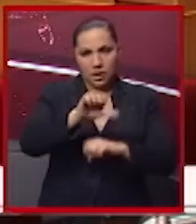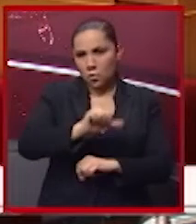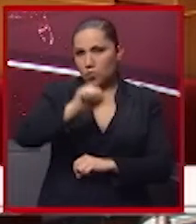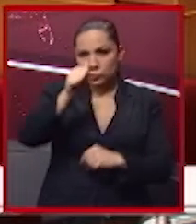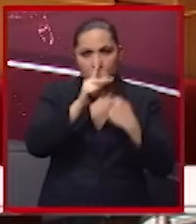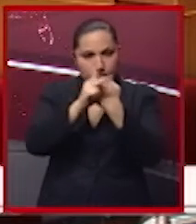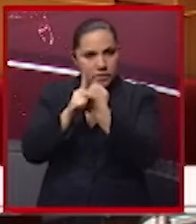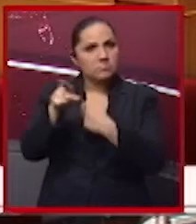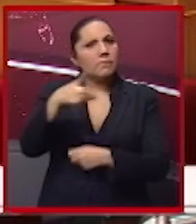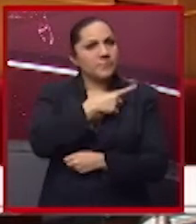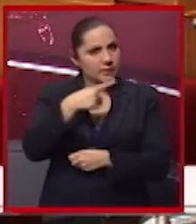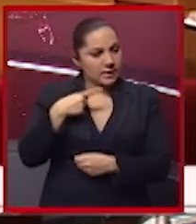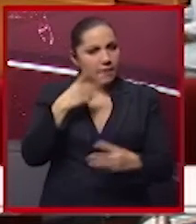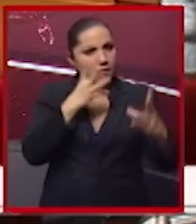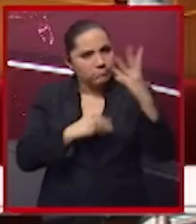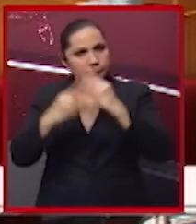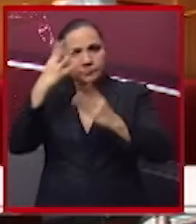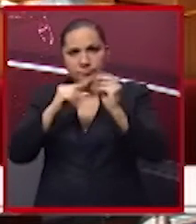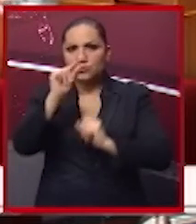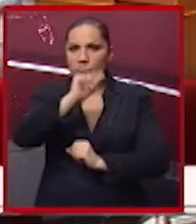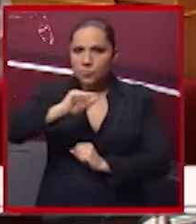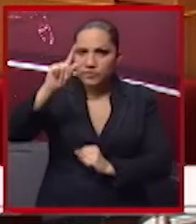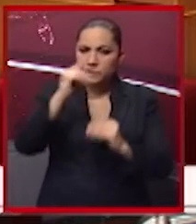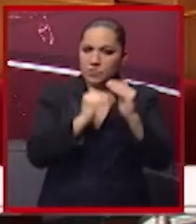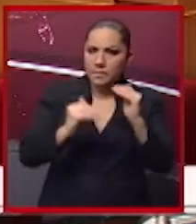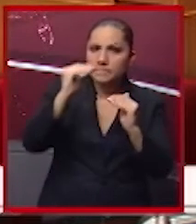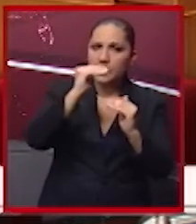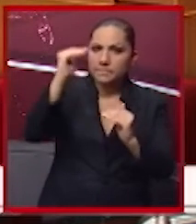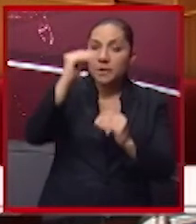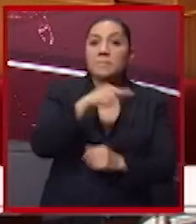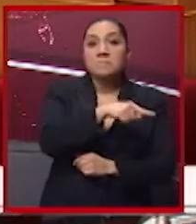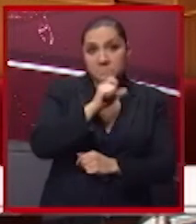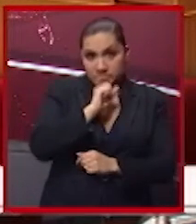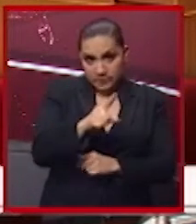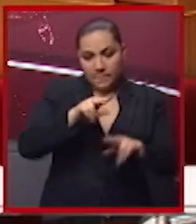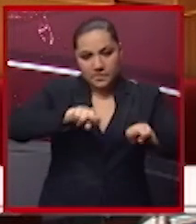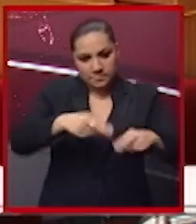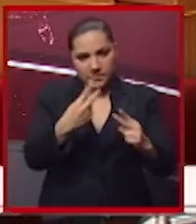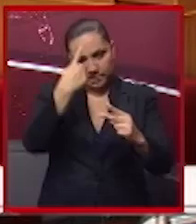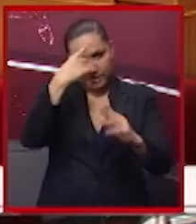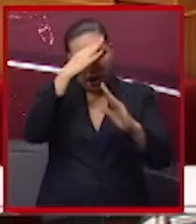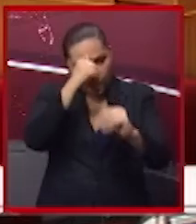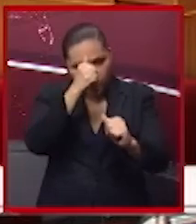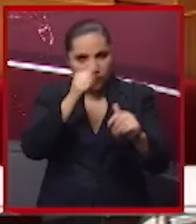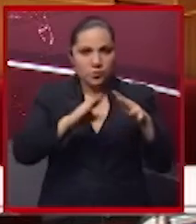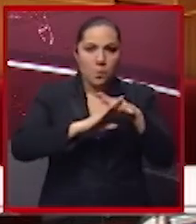migratoria integral. Cuestionó sobre el Pacto Mundial para una migración segura, ordenada y regular.